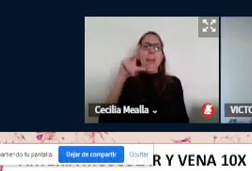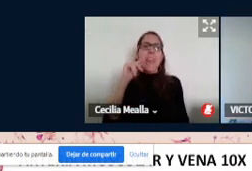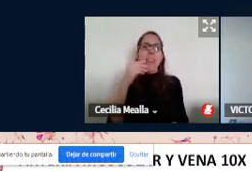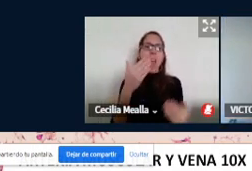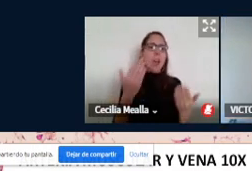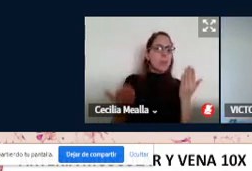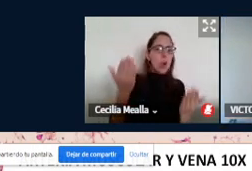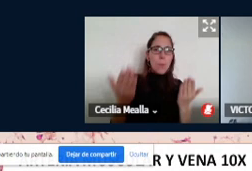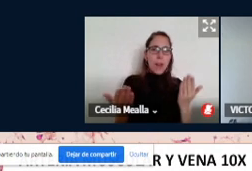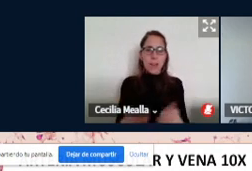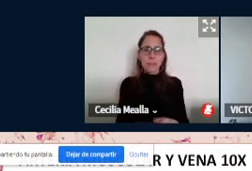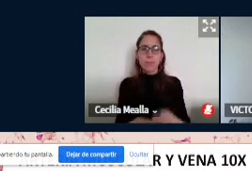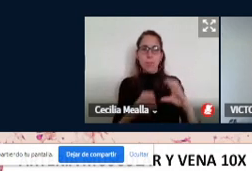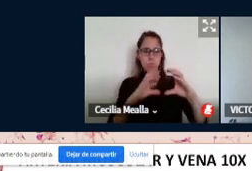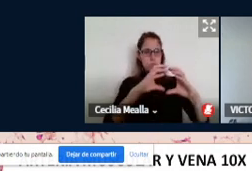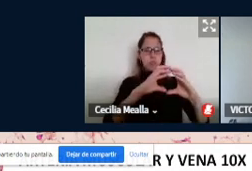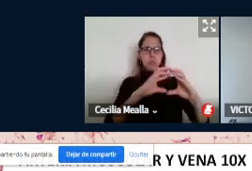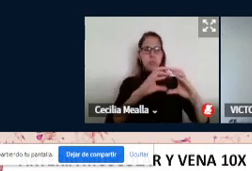es?